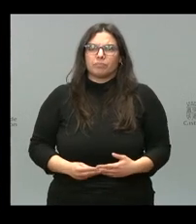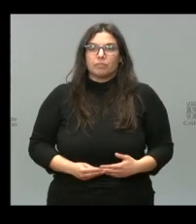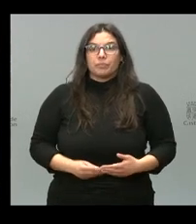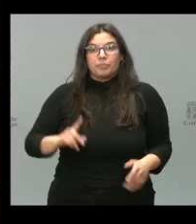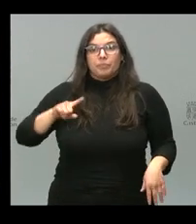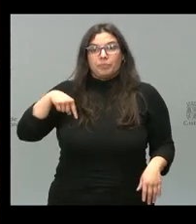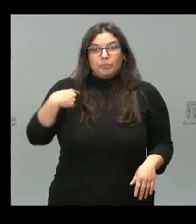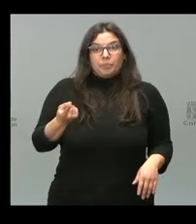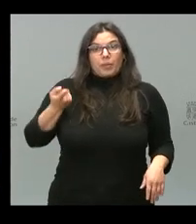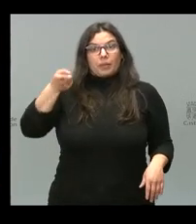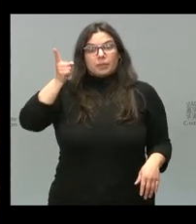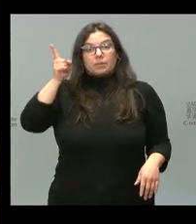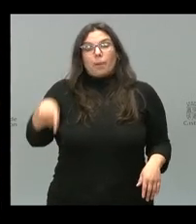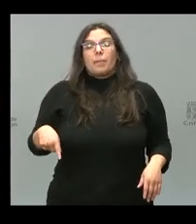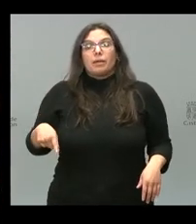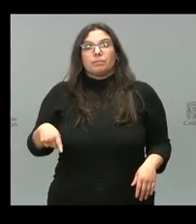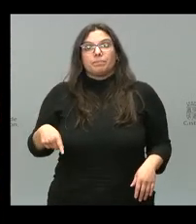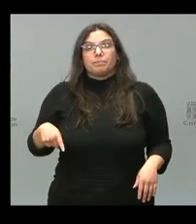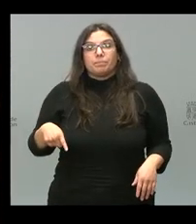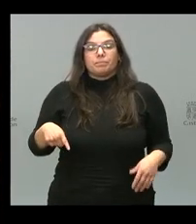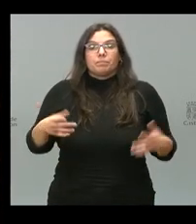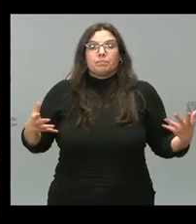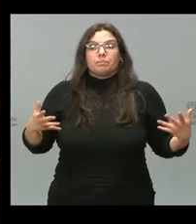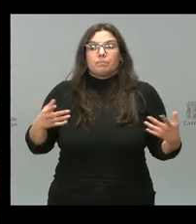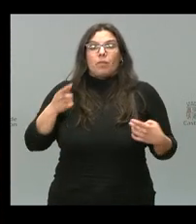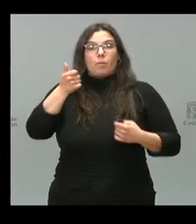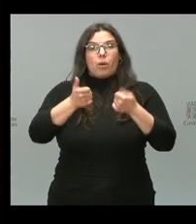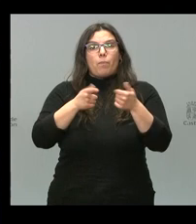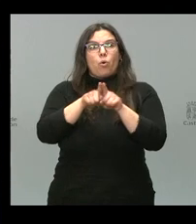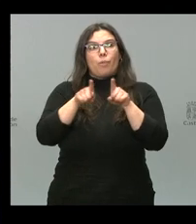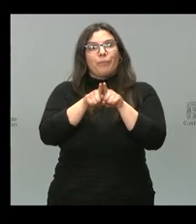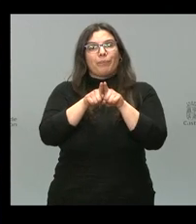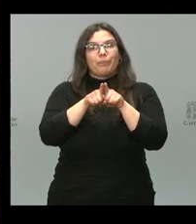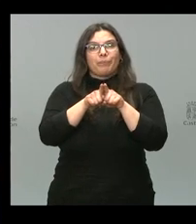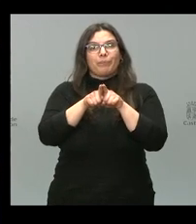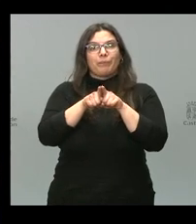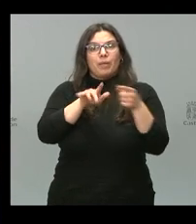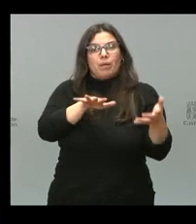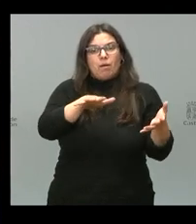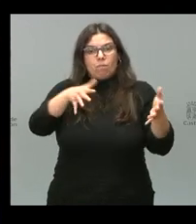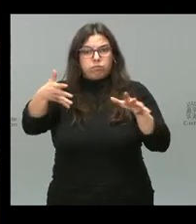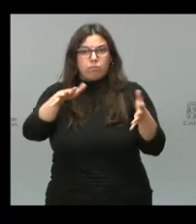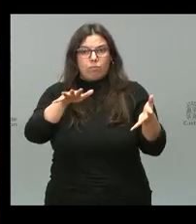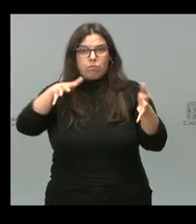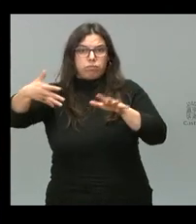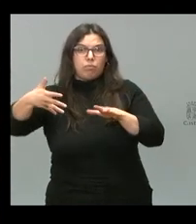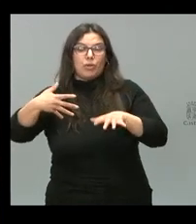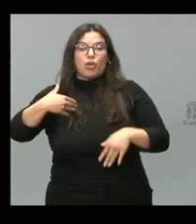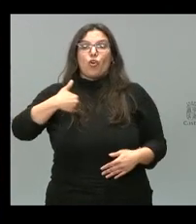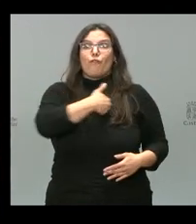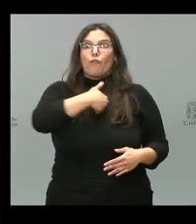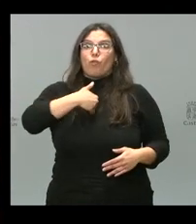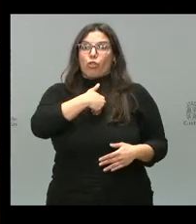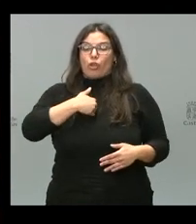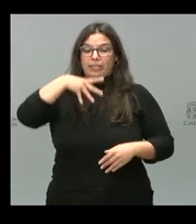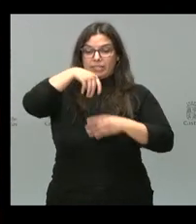también pues ir desarrollando algunas de las funciones que tenemos en